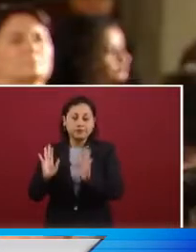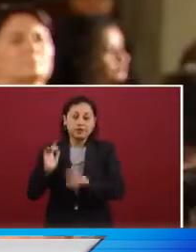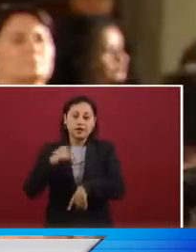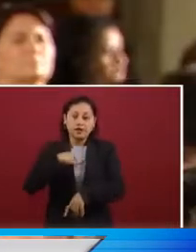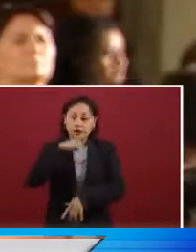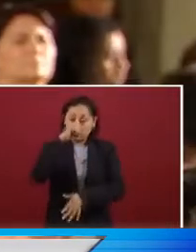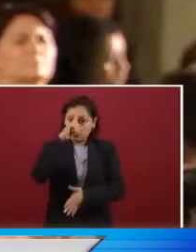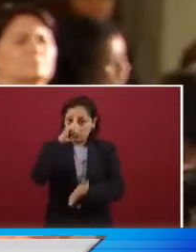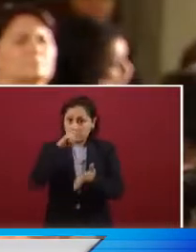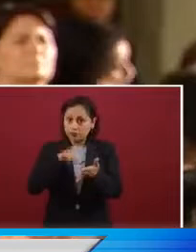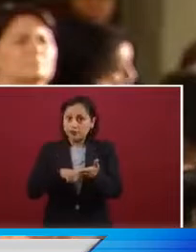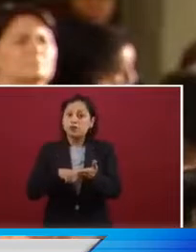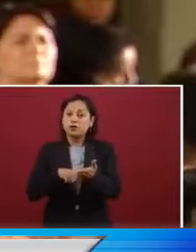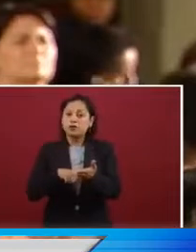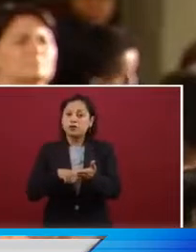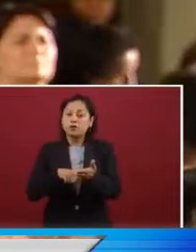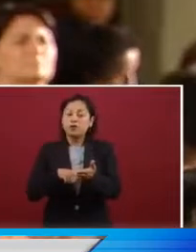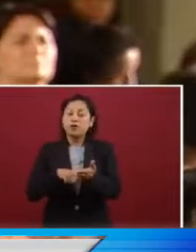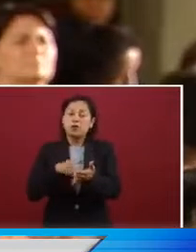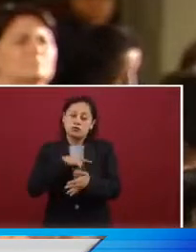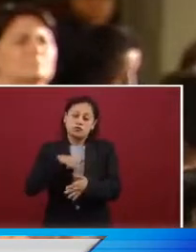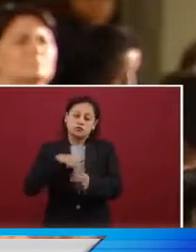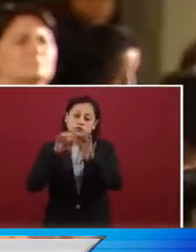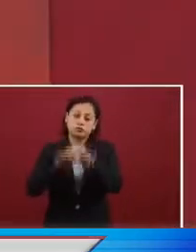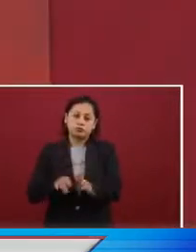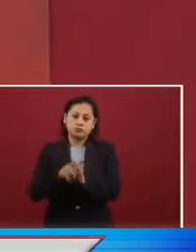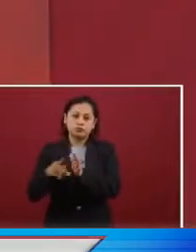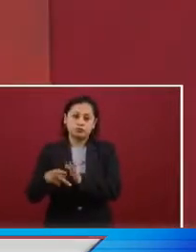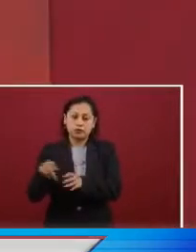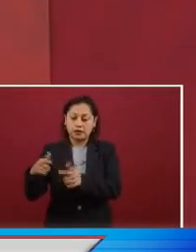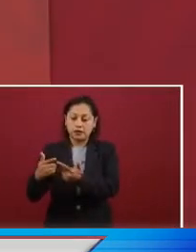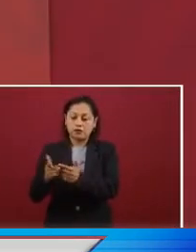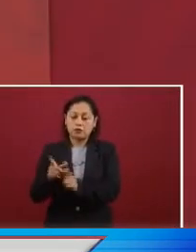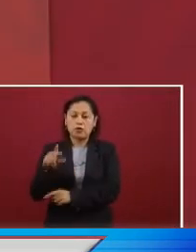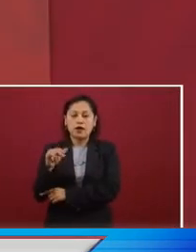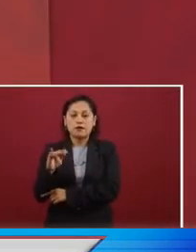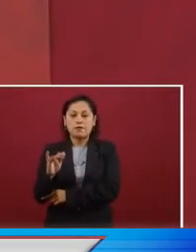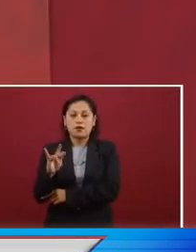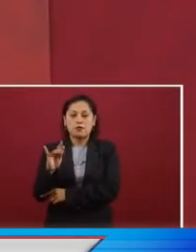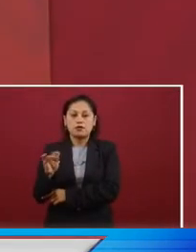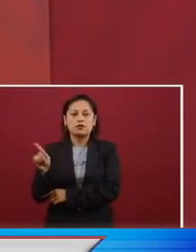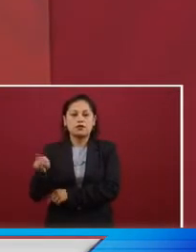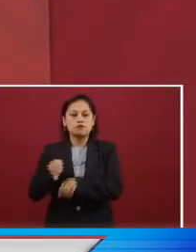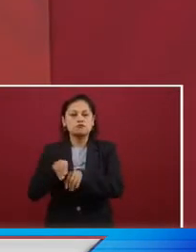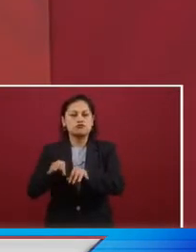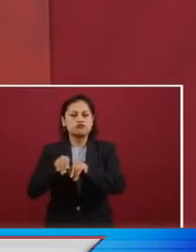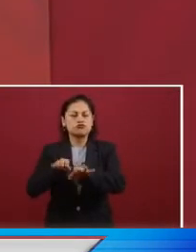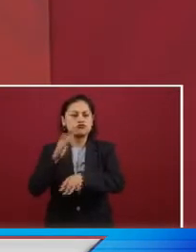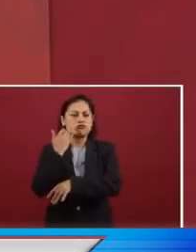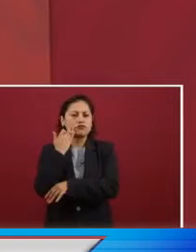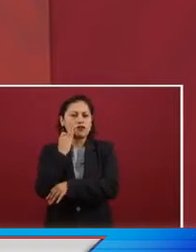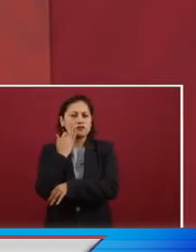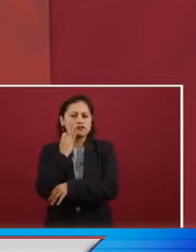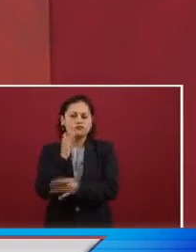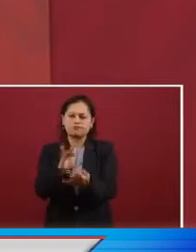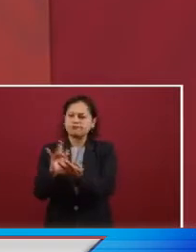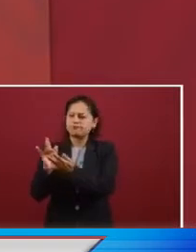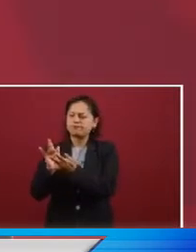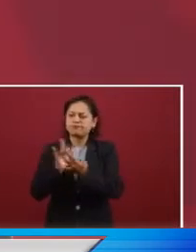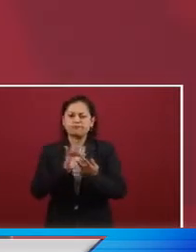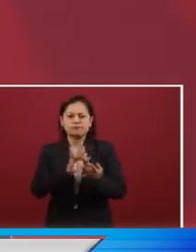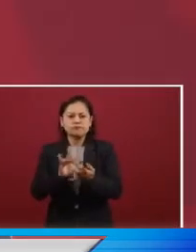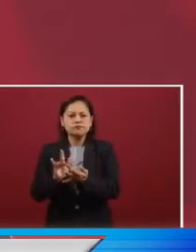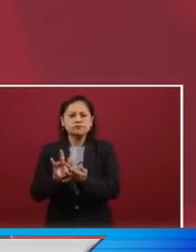más apertura y es normal en una democracia los cuestionamientos muchas veces sin fundamento de la prensa. Aunque su gobierno no promoverá denunciar